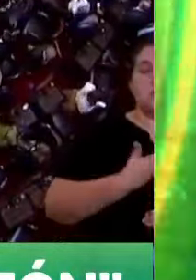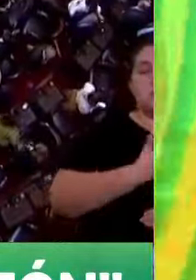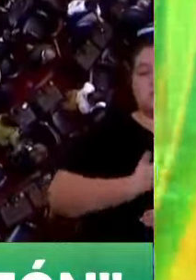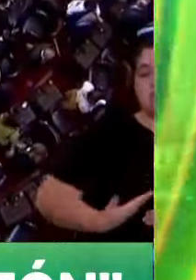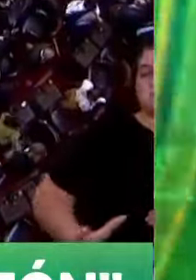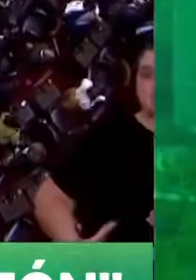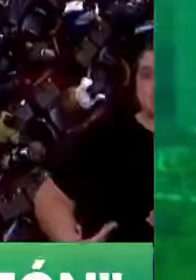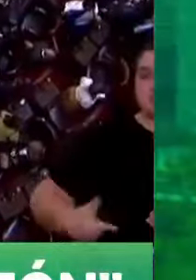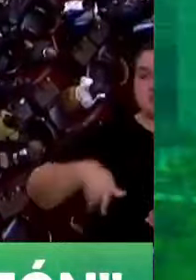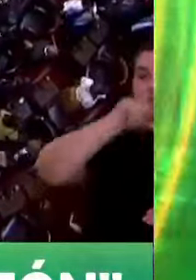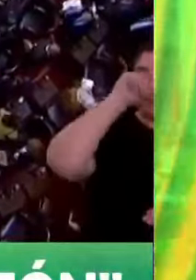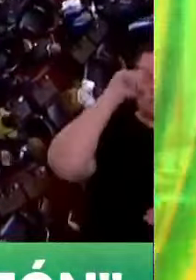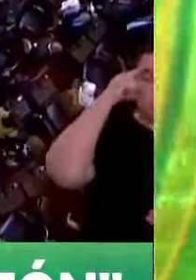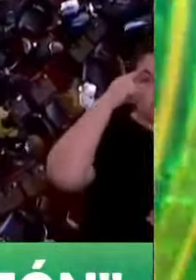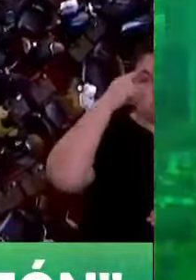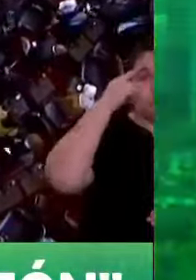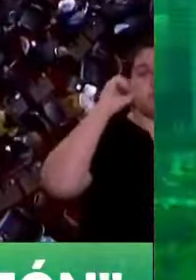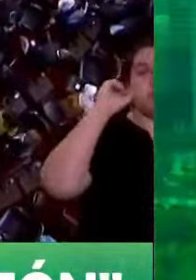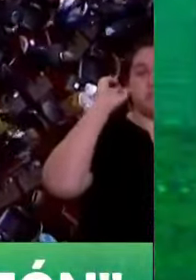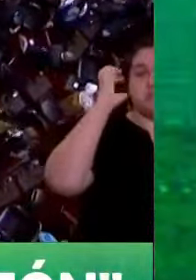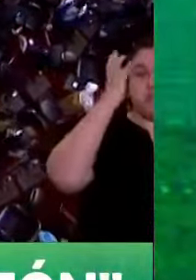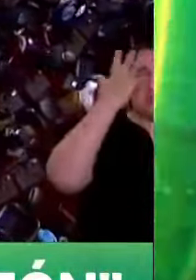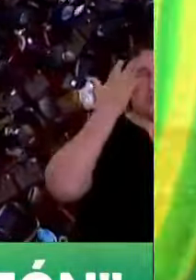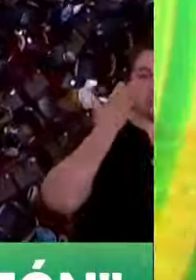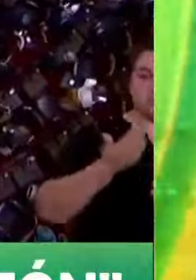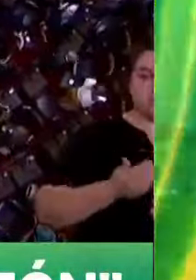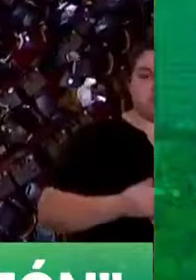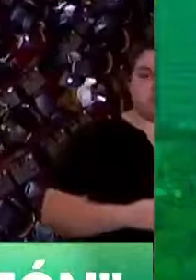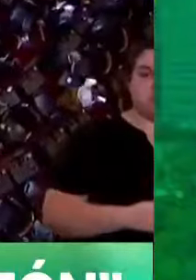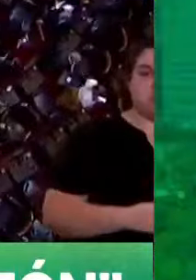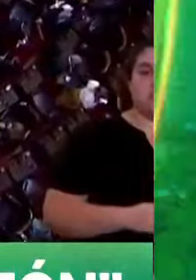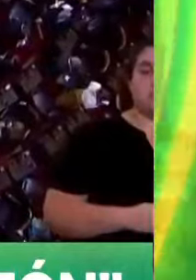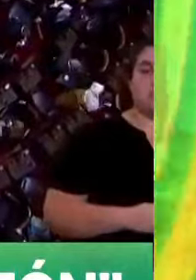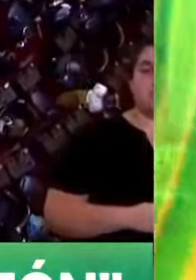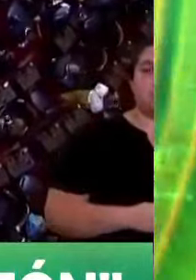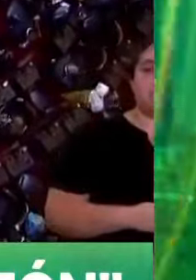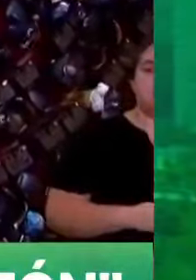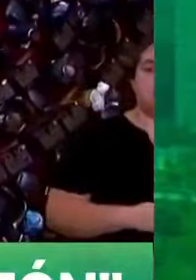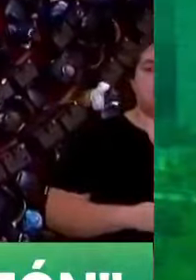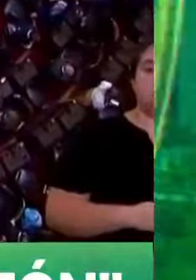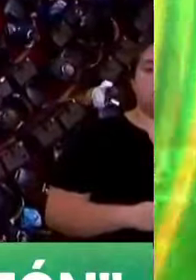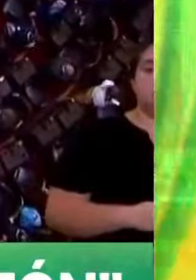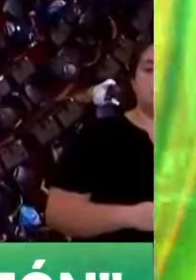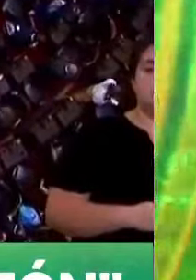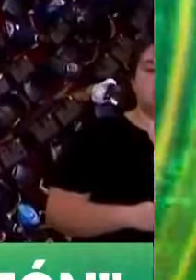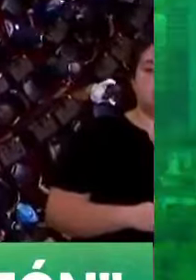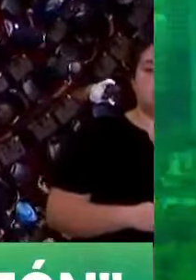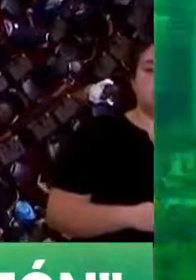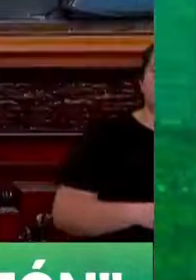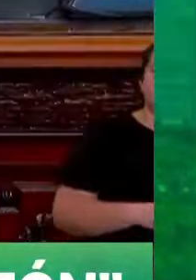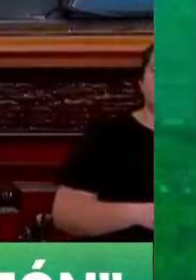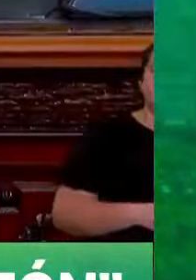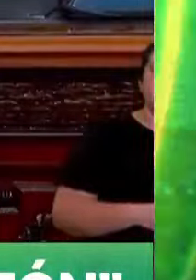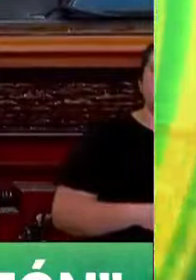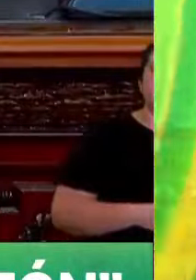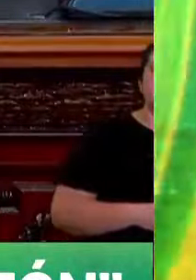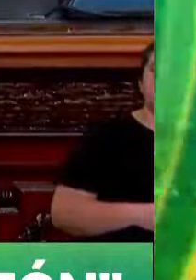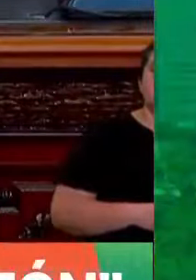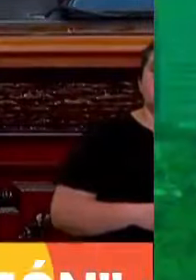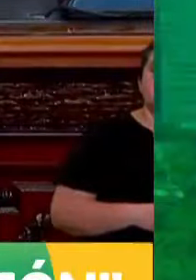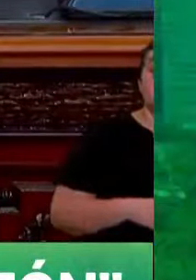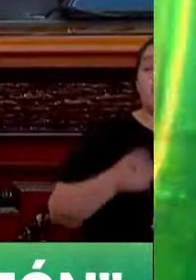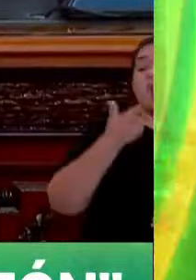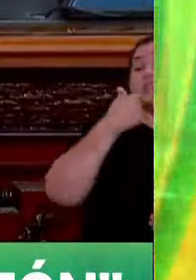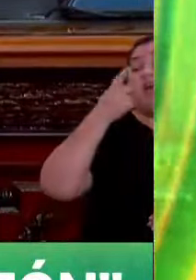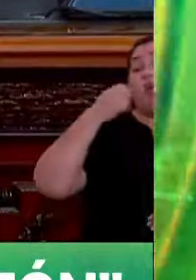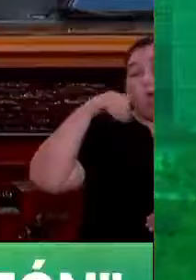el odio, el racismo, la homofobia o la discriminación. o con algunos tweets que no voy a repetir para no